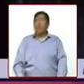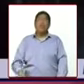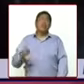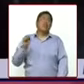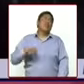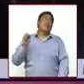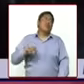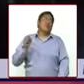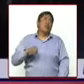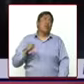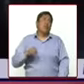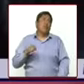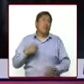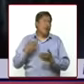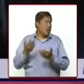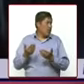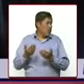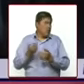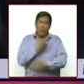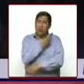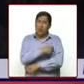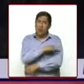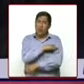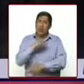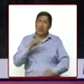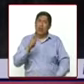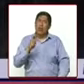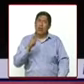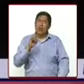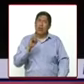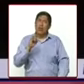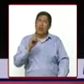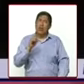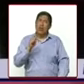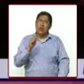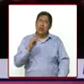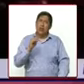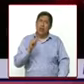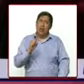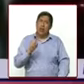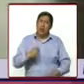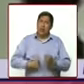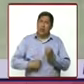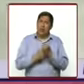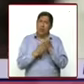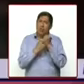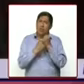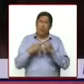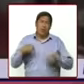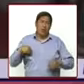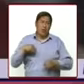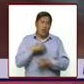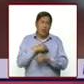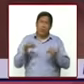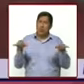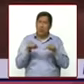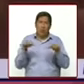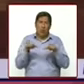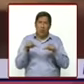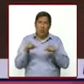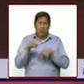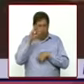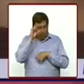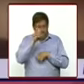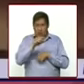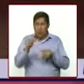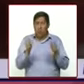Sí, el centro del hospital Xiamas nos está colaborando también a nosotros. Igual ya ellos van